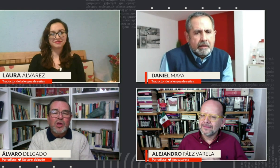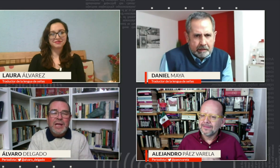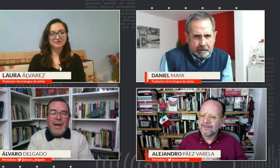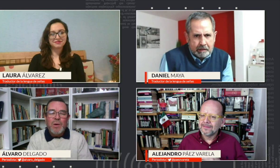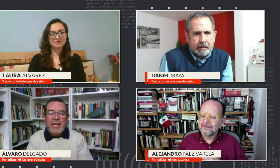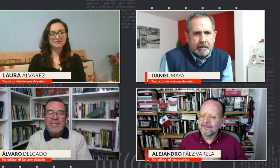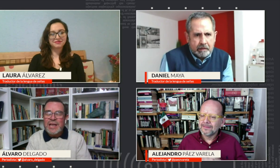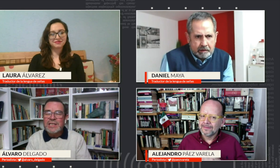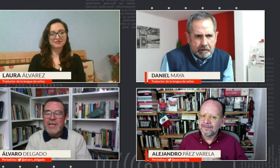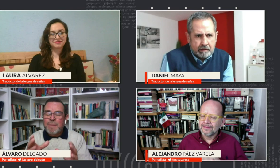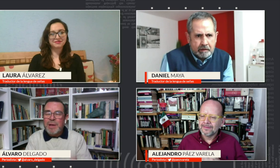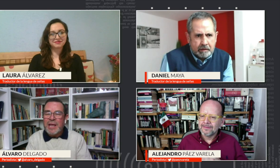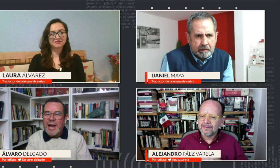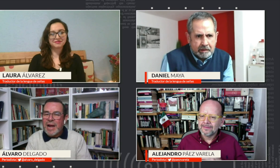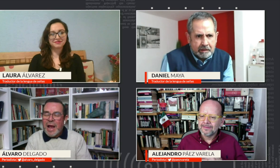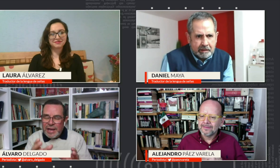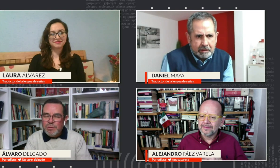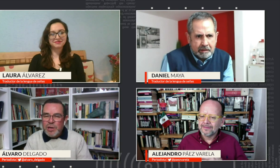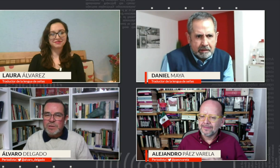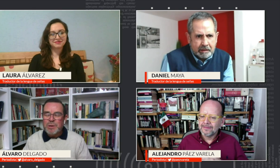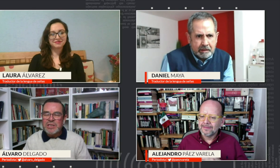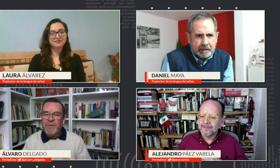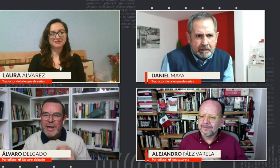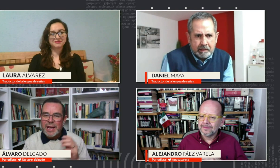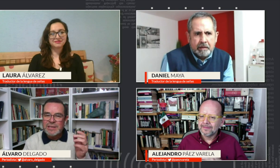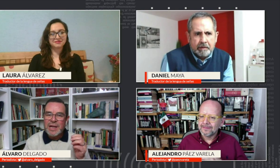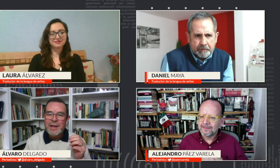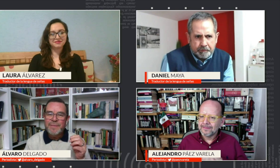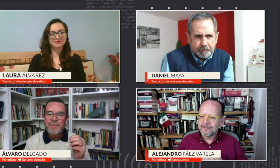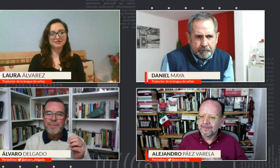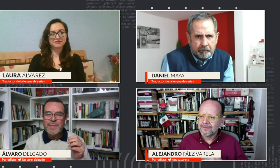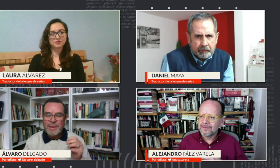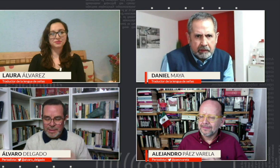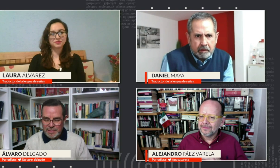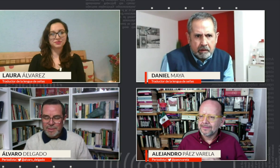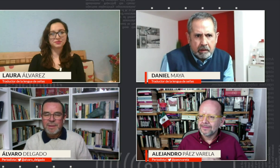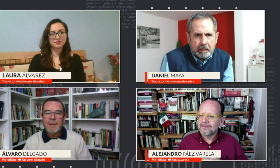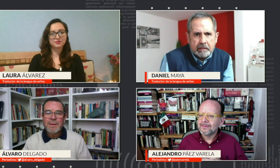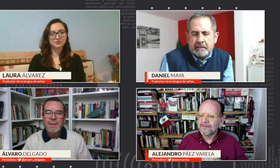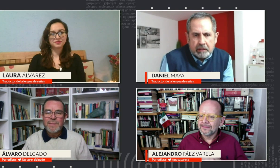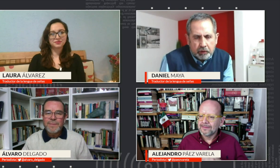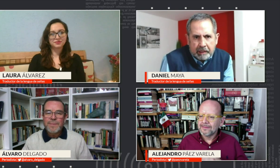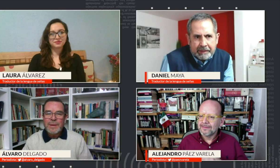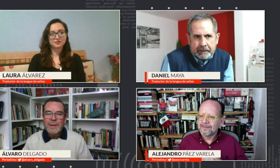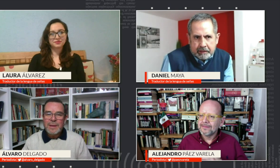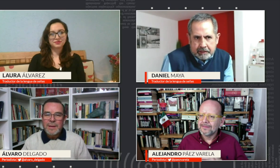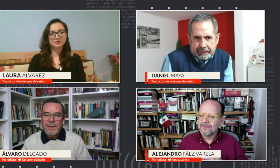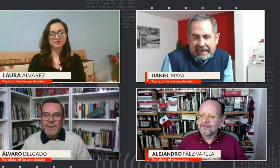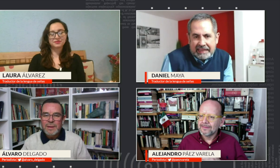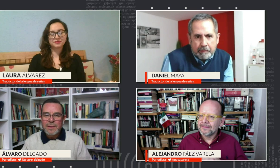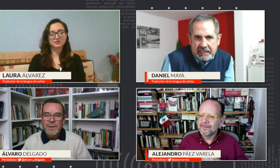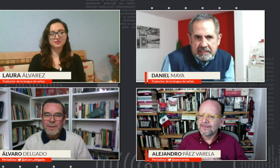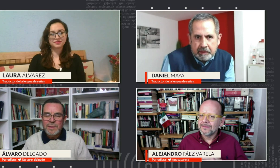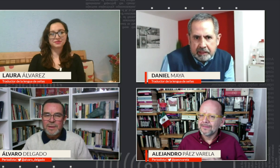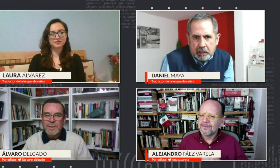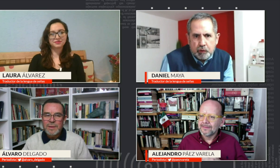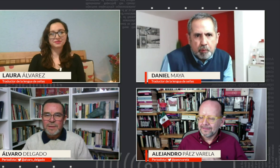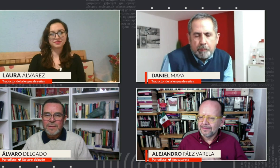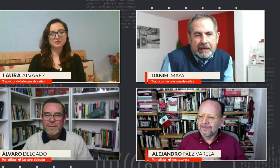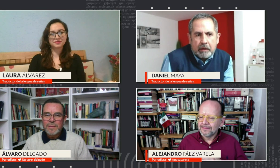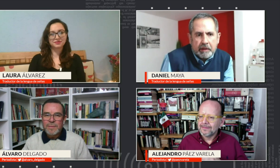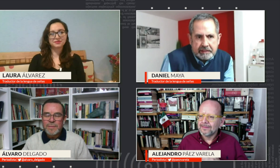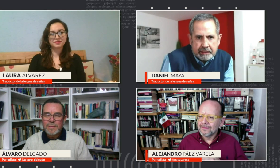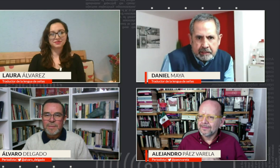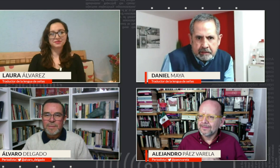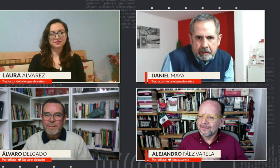Estamos hablando de lengua de señas mexicana. ¿Es muy específica esta? Sí, totalmente. Cada país va a tener